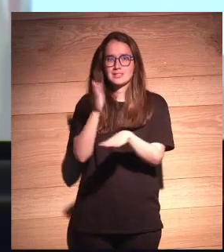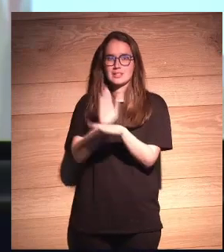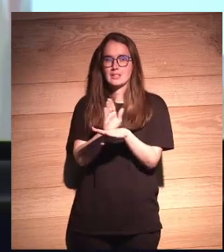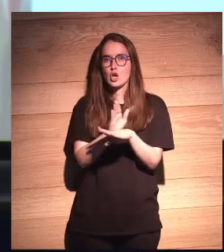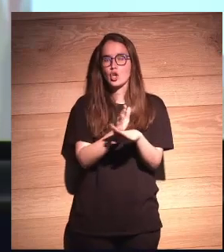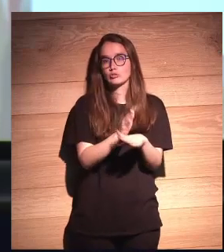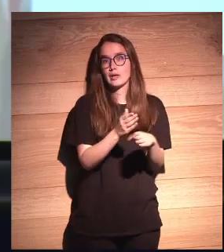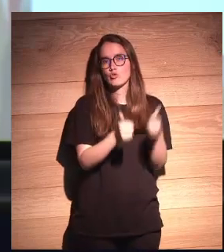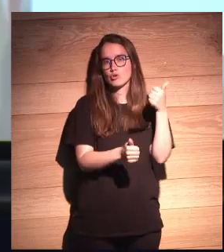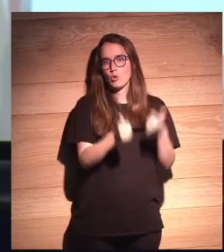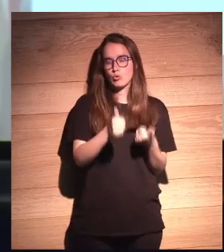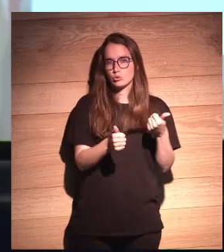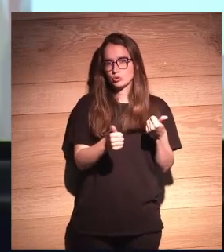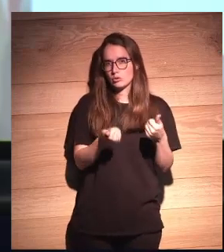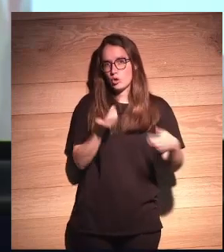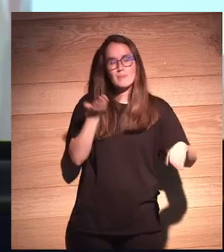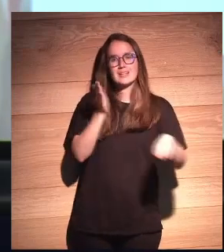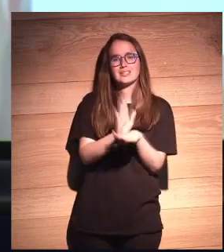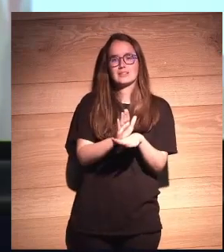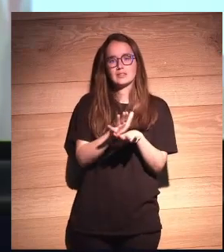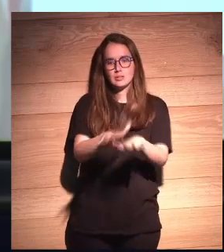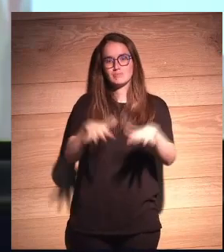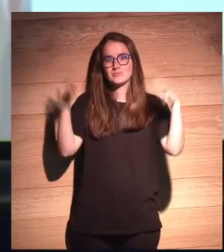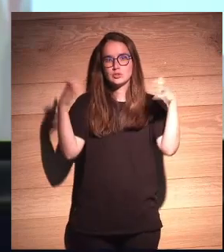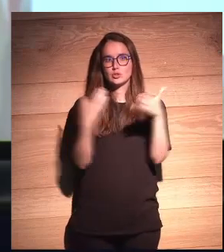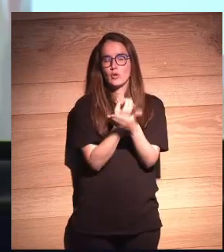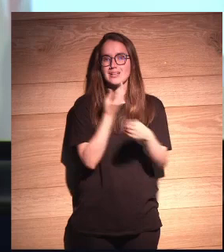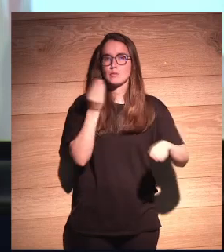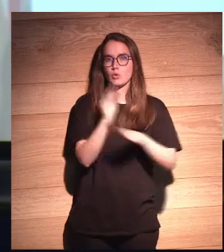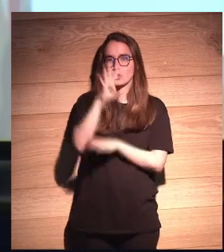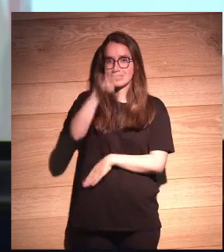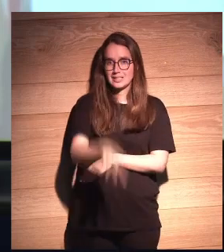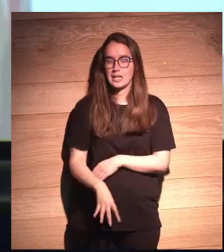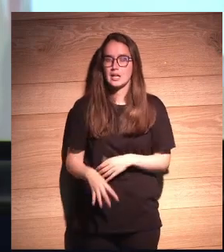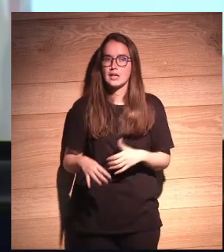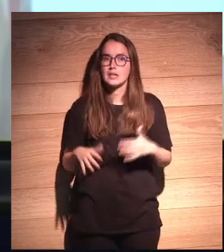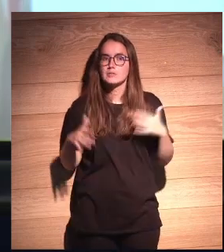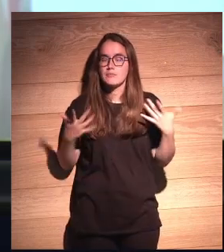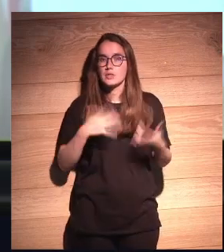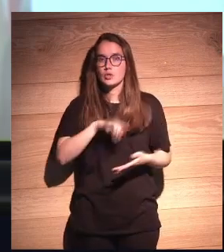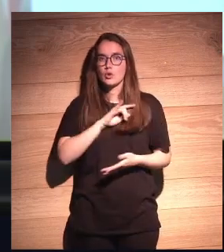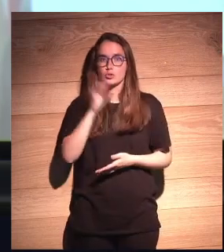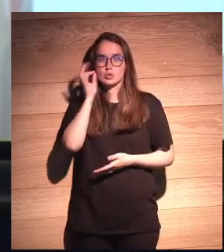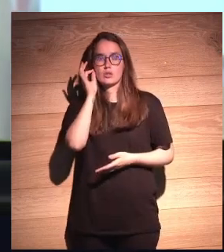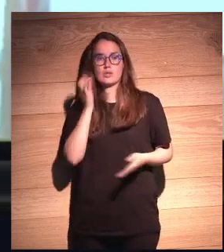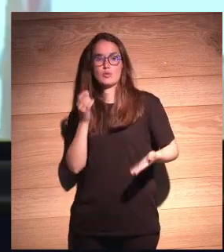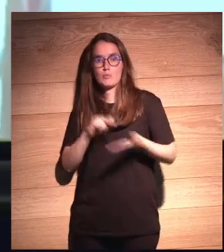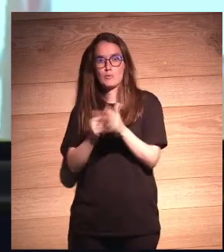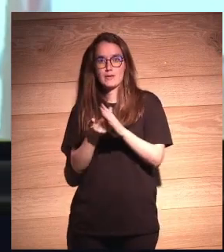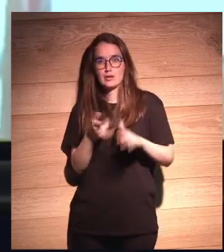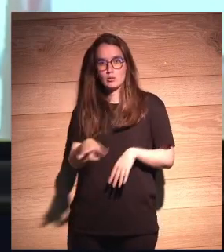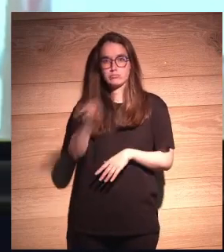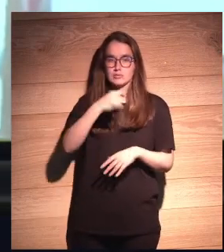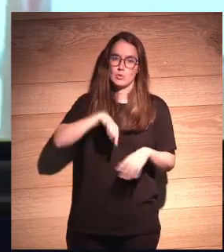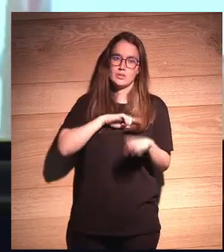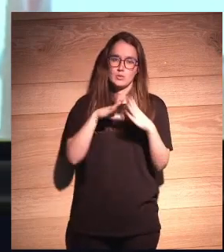un pitch que lo presentas delante de pues todas las productoras catalanas. Y nosotras fuimos uno de los proyectos escogidos